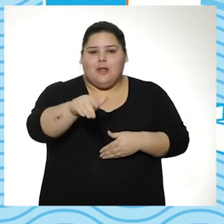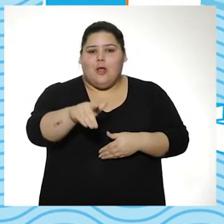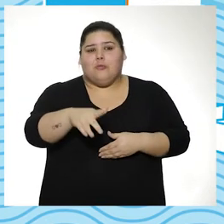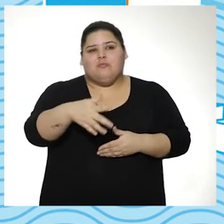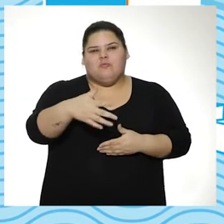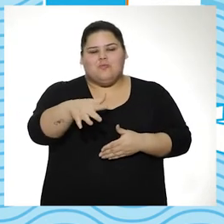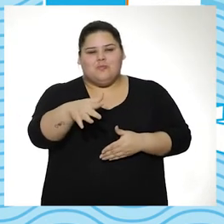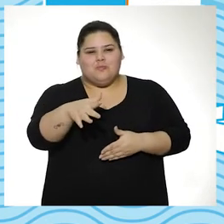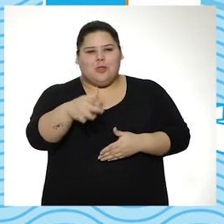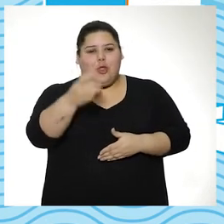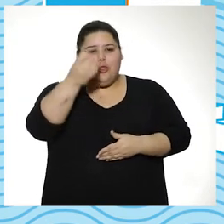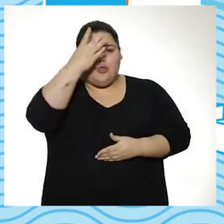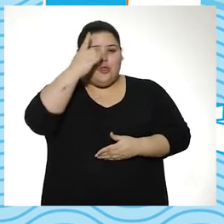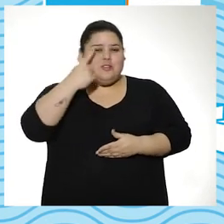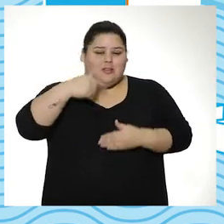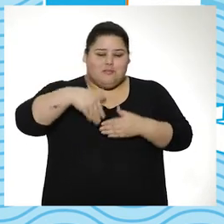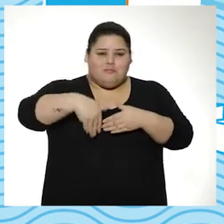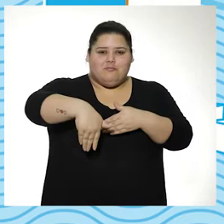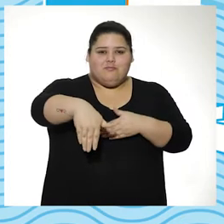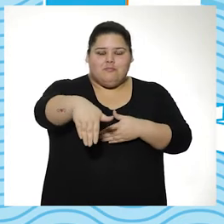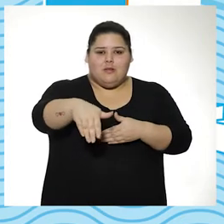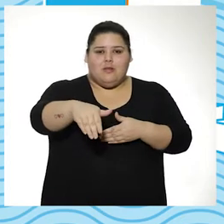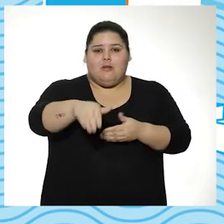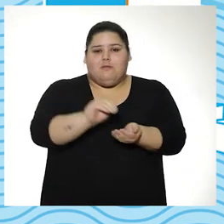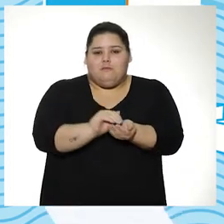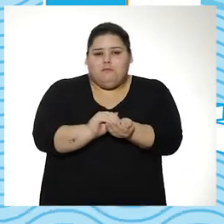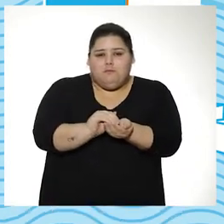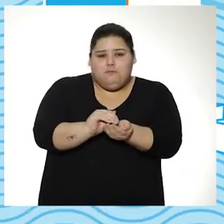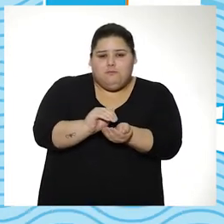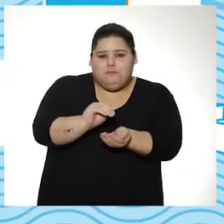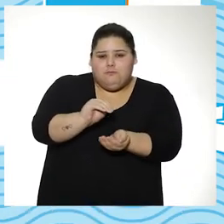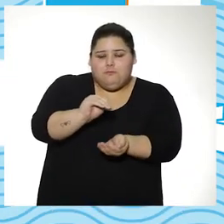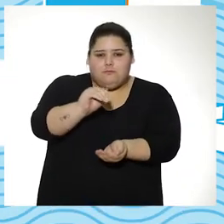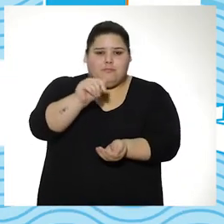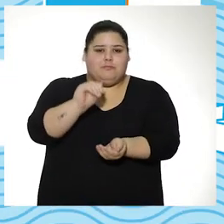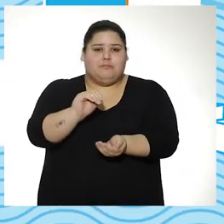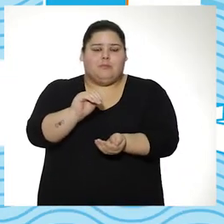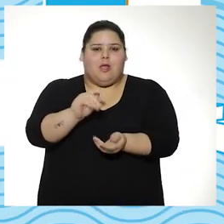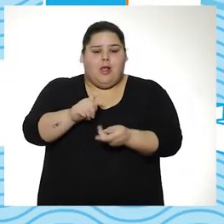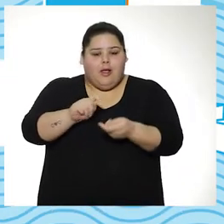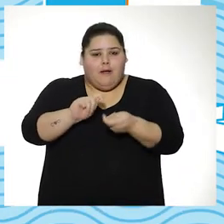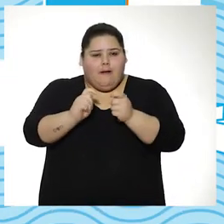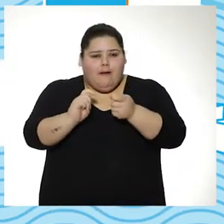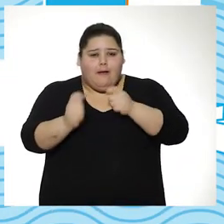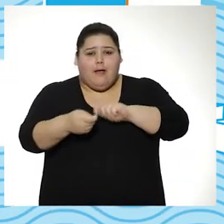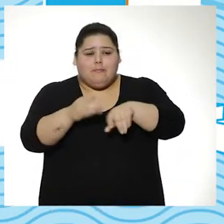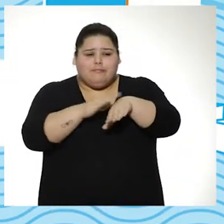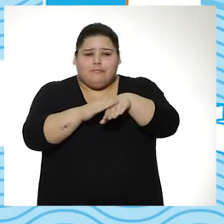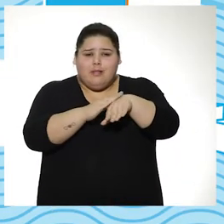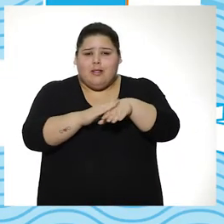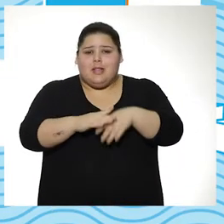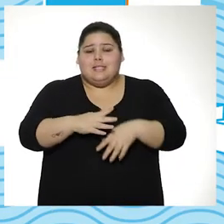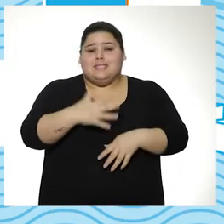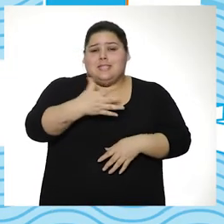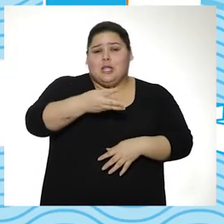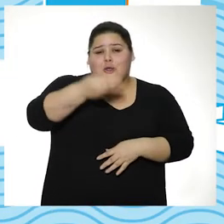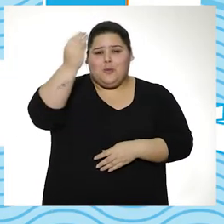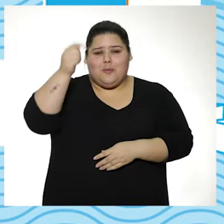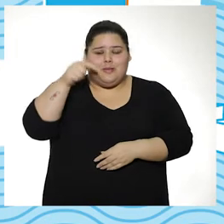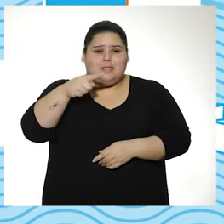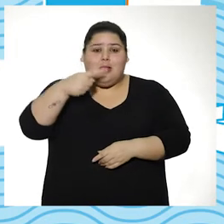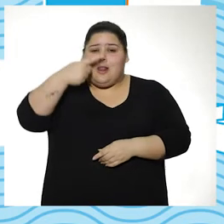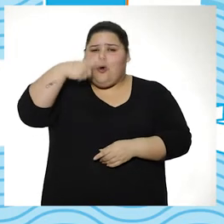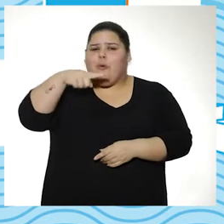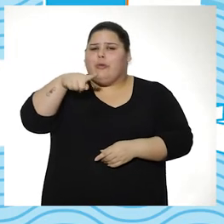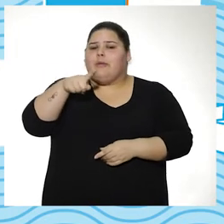de otros 12 días en donde se desarrolló, cambió de piel durante